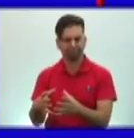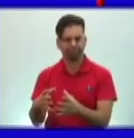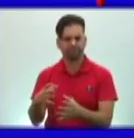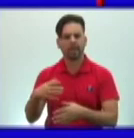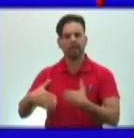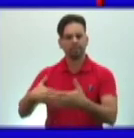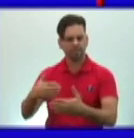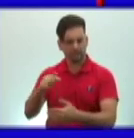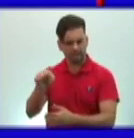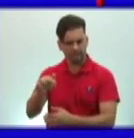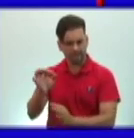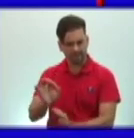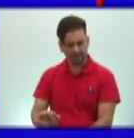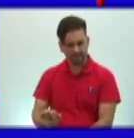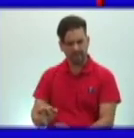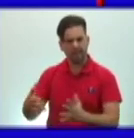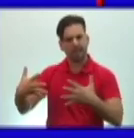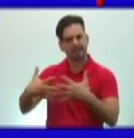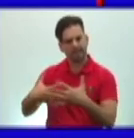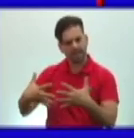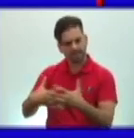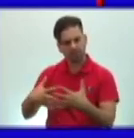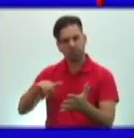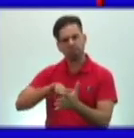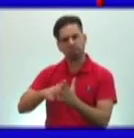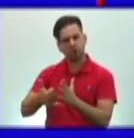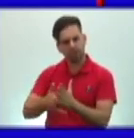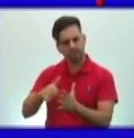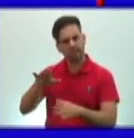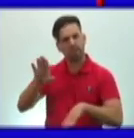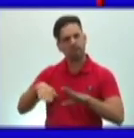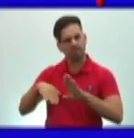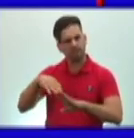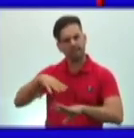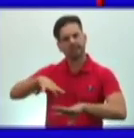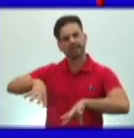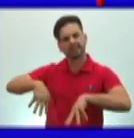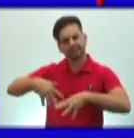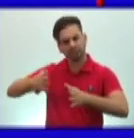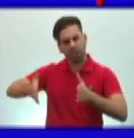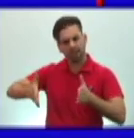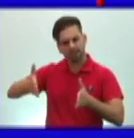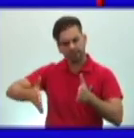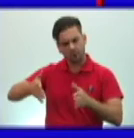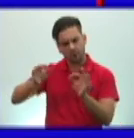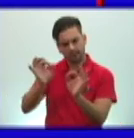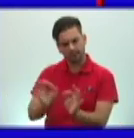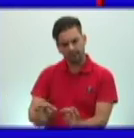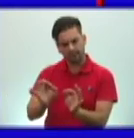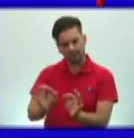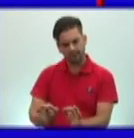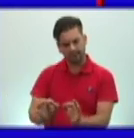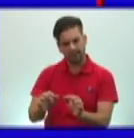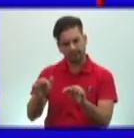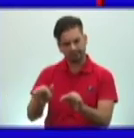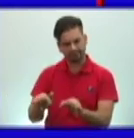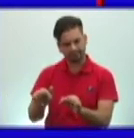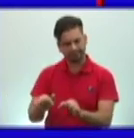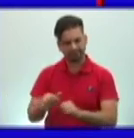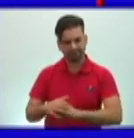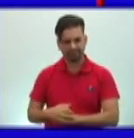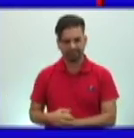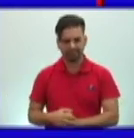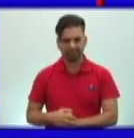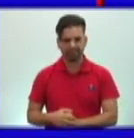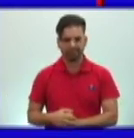inclusive relacionan sus proyectos de vida con las situaciones existentes en su realidad en sentido general. Por eso ahí